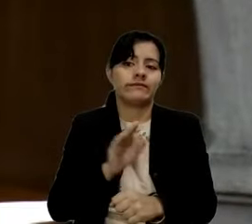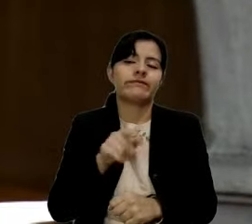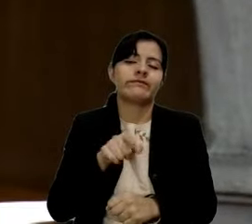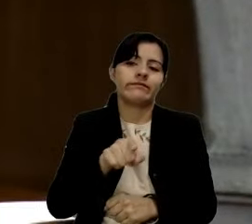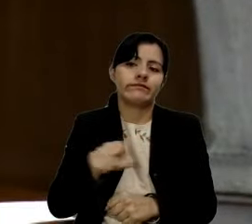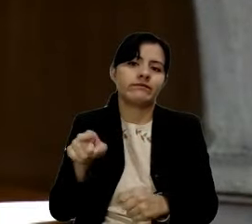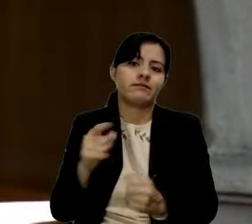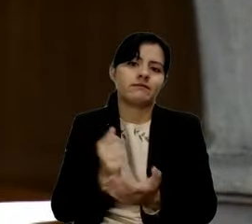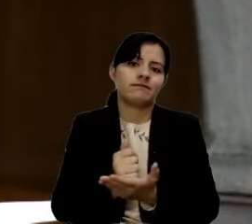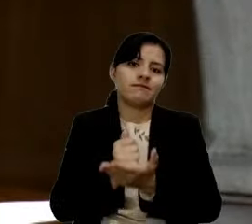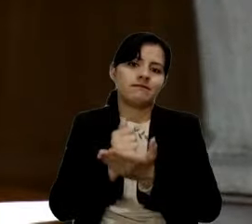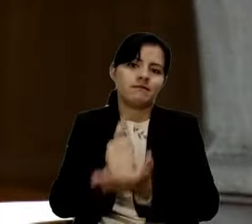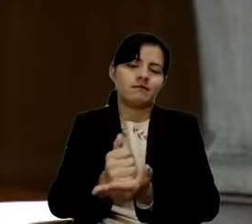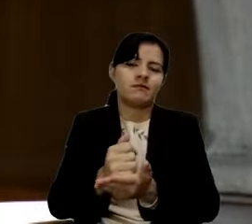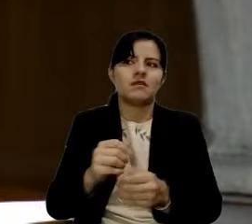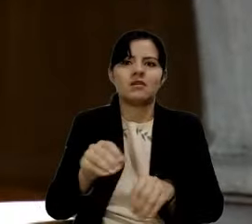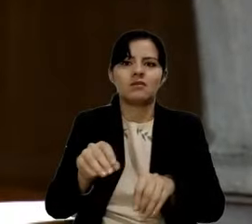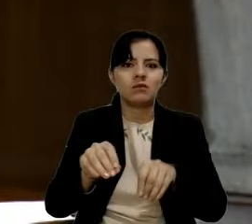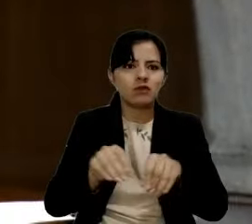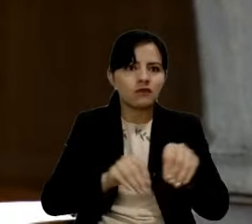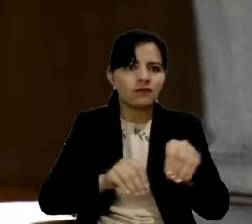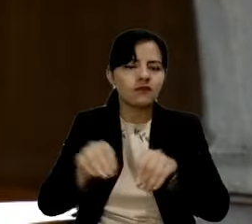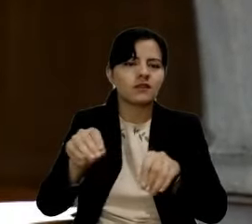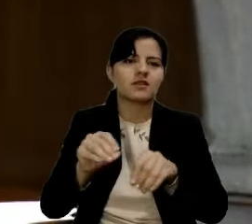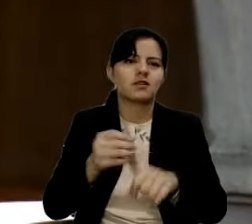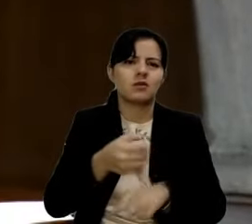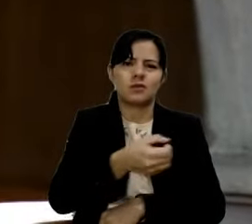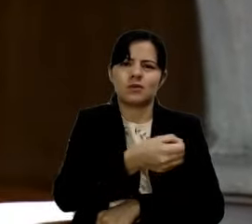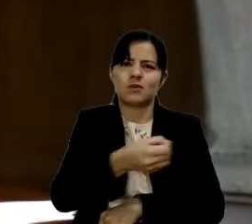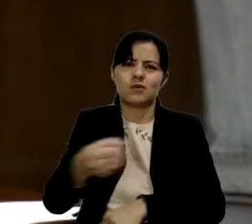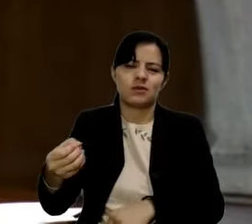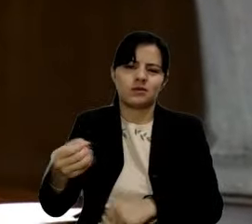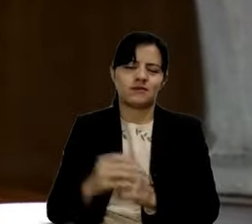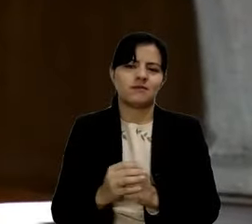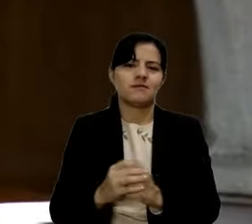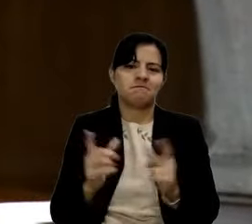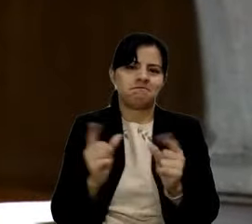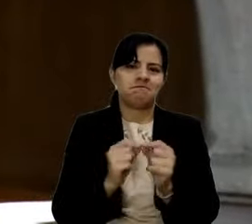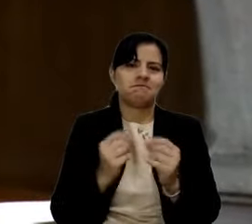y el ordenamiento del espacio público. Es cuanto. Muchas gracias por su atención.